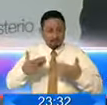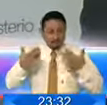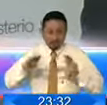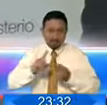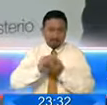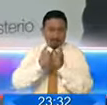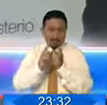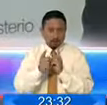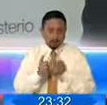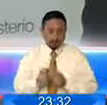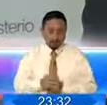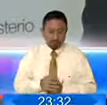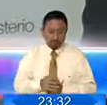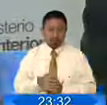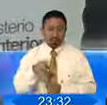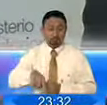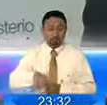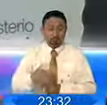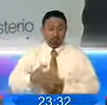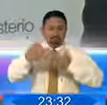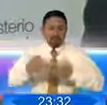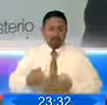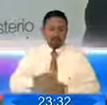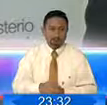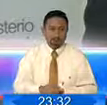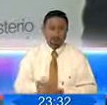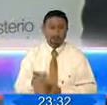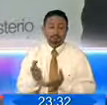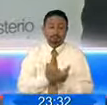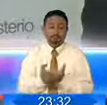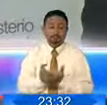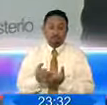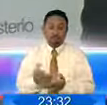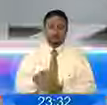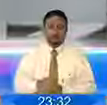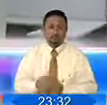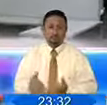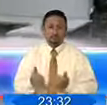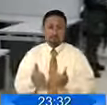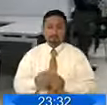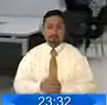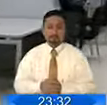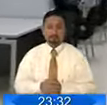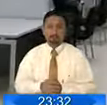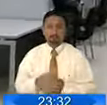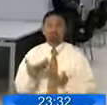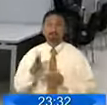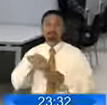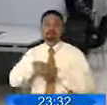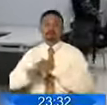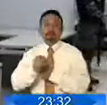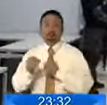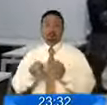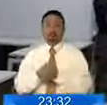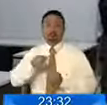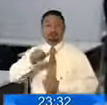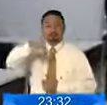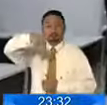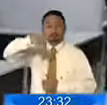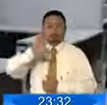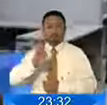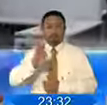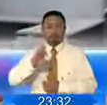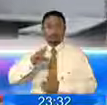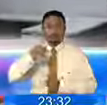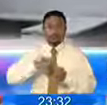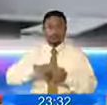necesarios para que efectivamente garanticemos servicios eficientes. Entre los allanamientos, oficinas de la Agencia Nacional de Tránsito